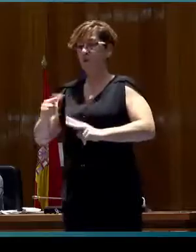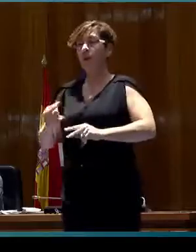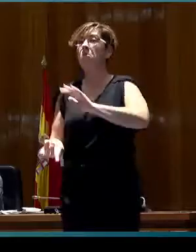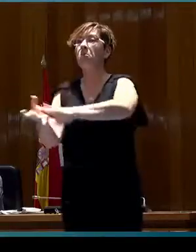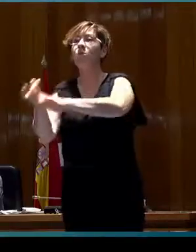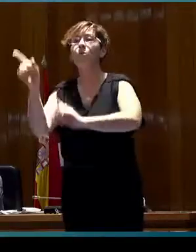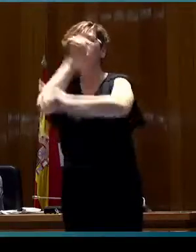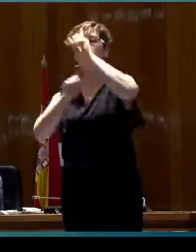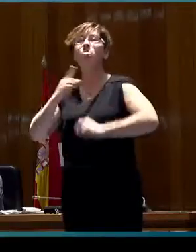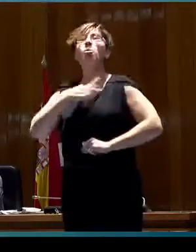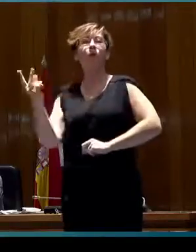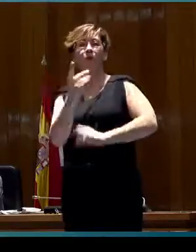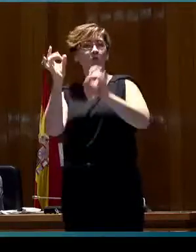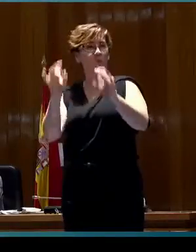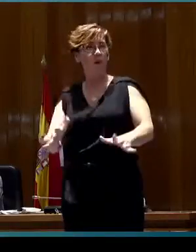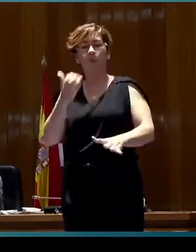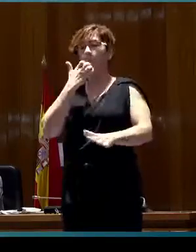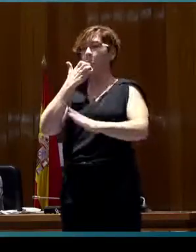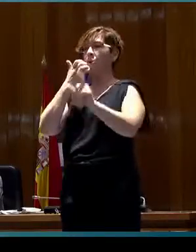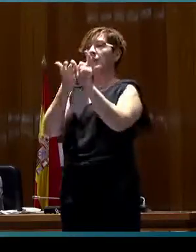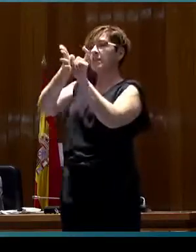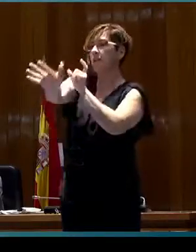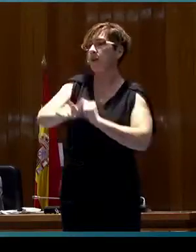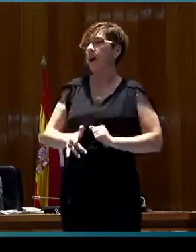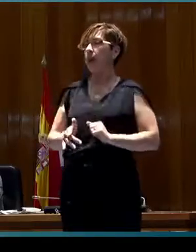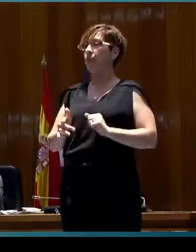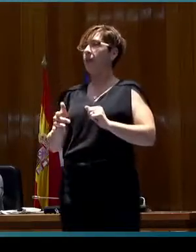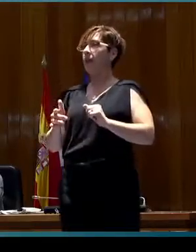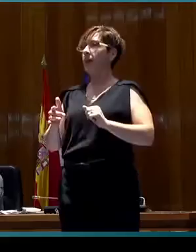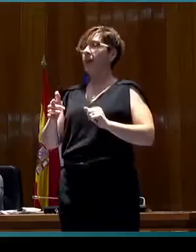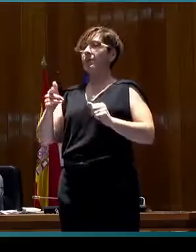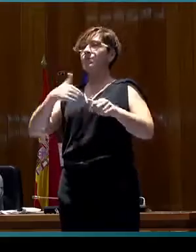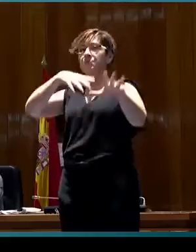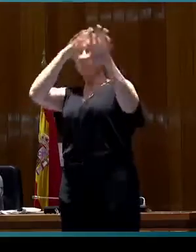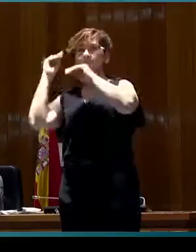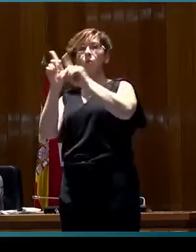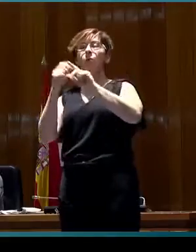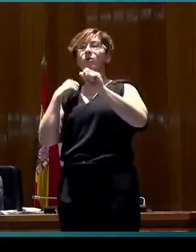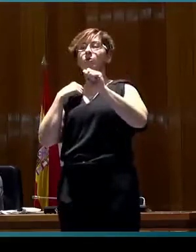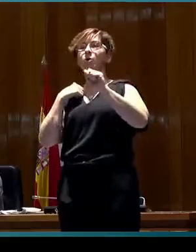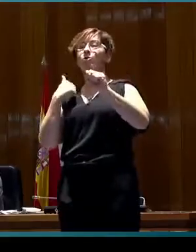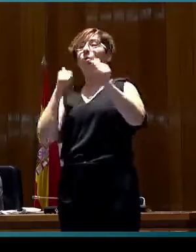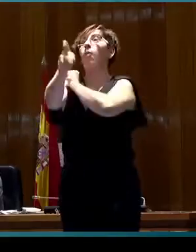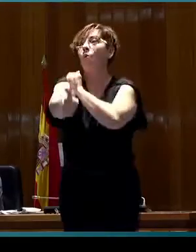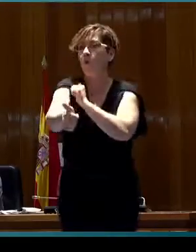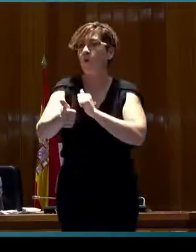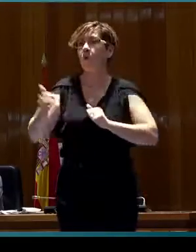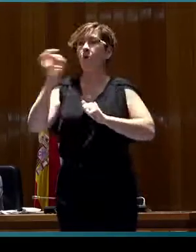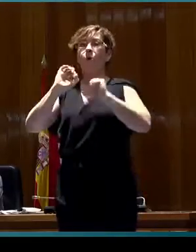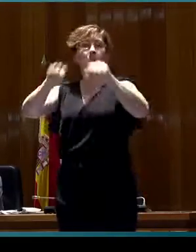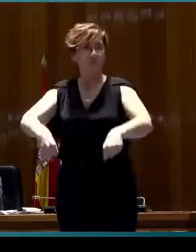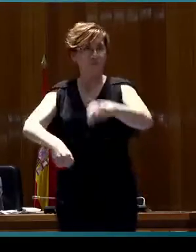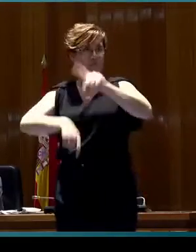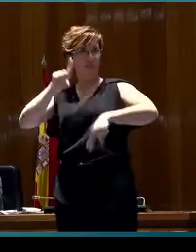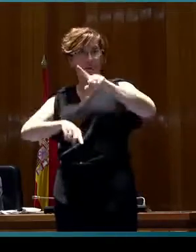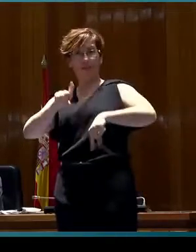de significado, de elección, de sentido, una serie de errores, omisión, anticipación, y ello pues los lleva a ambos,